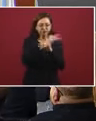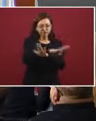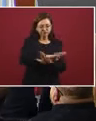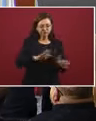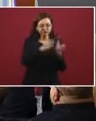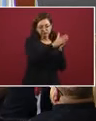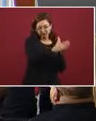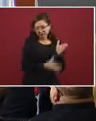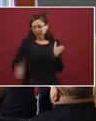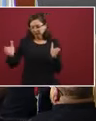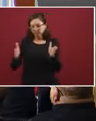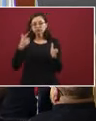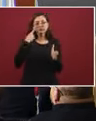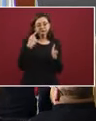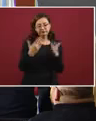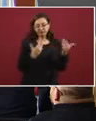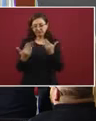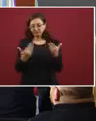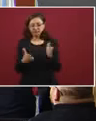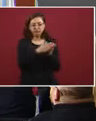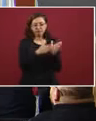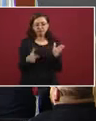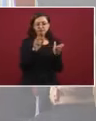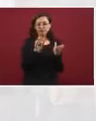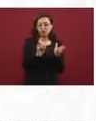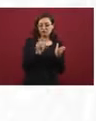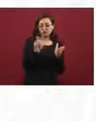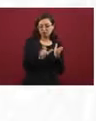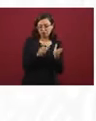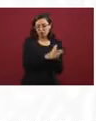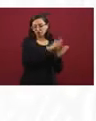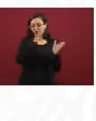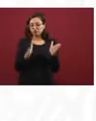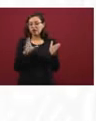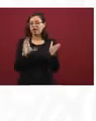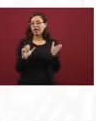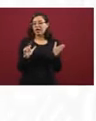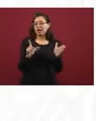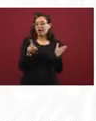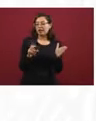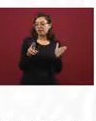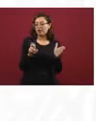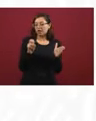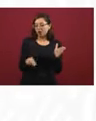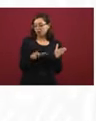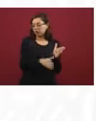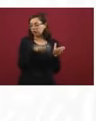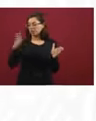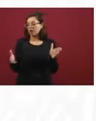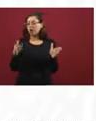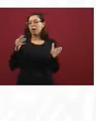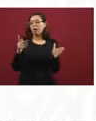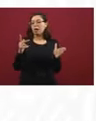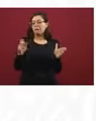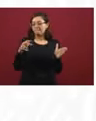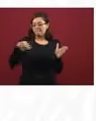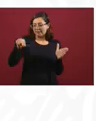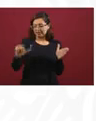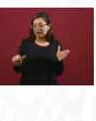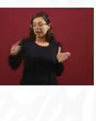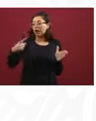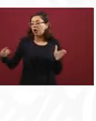viendo parte del sexenio de Fox, la segunda mitad del sexenio de Calderón, de Peña Nieto, y el primer año del presidente Andrés